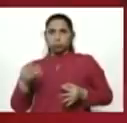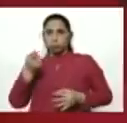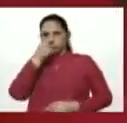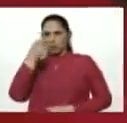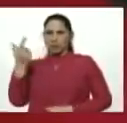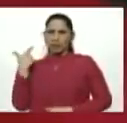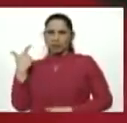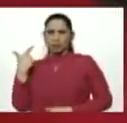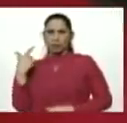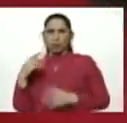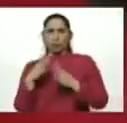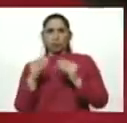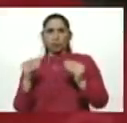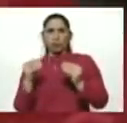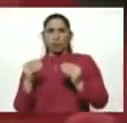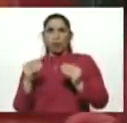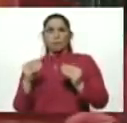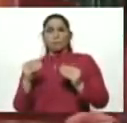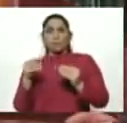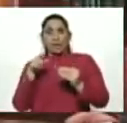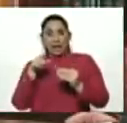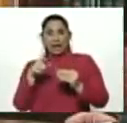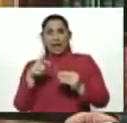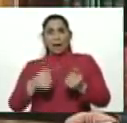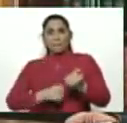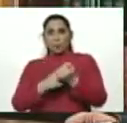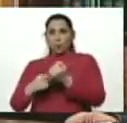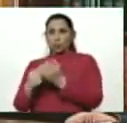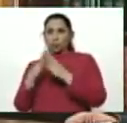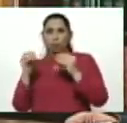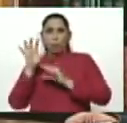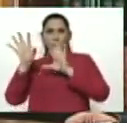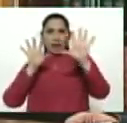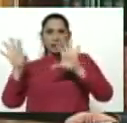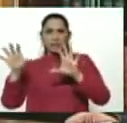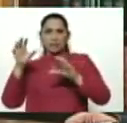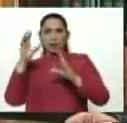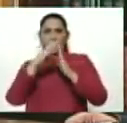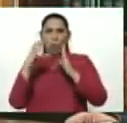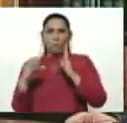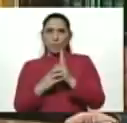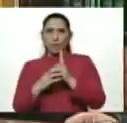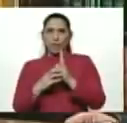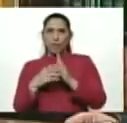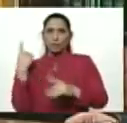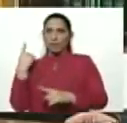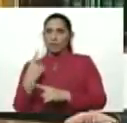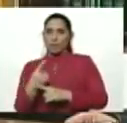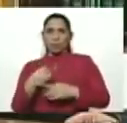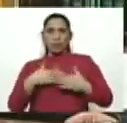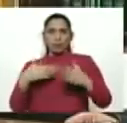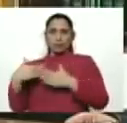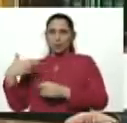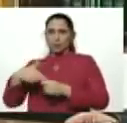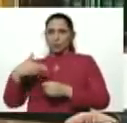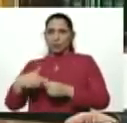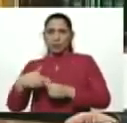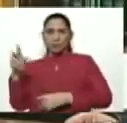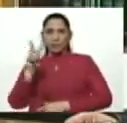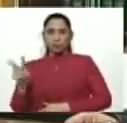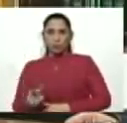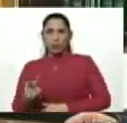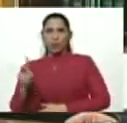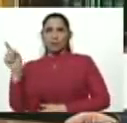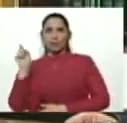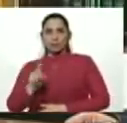los países de la OPEP Plus. Tenemos garantizada toda la gasolina que Venezuela necesita. Y los insumos